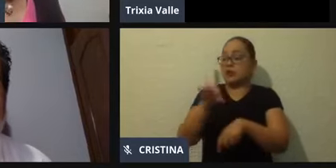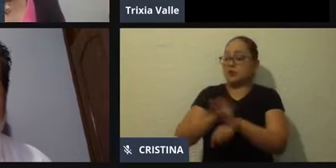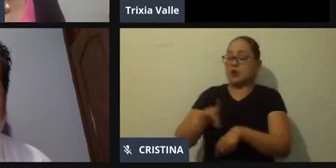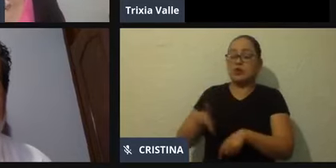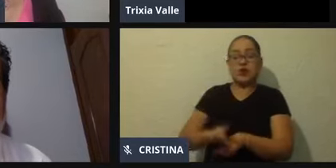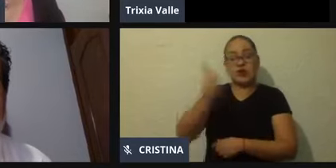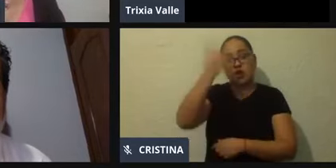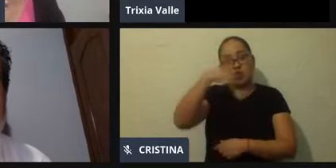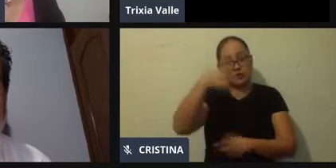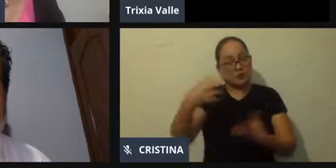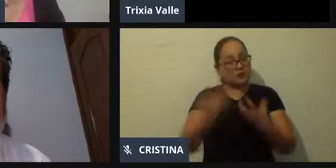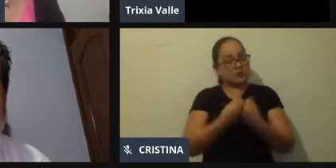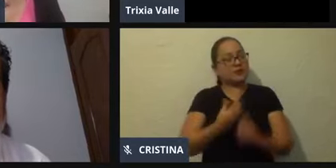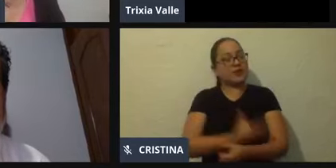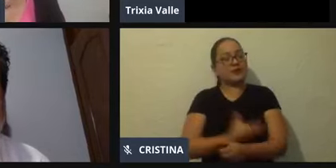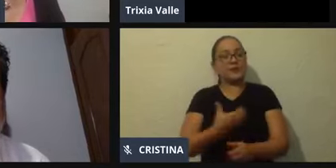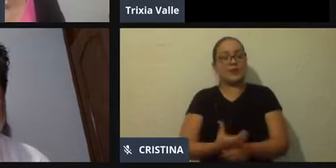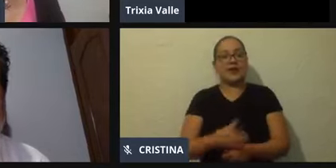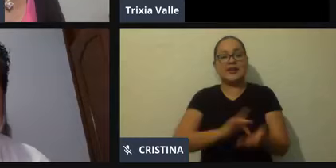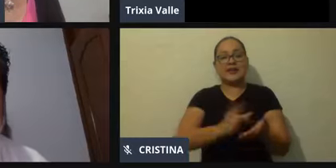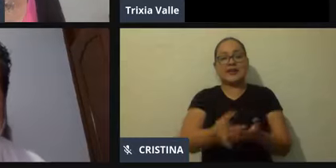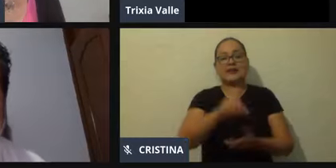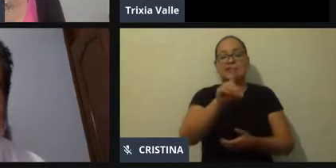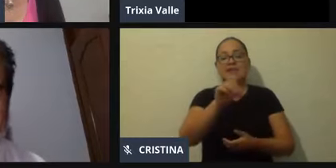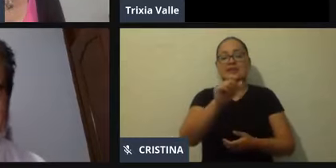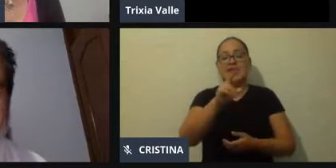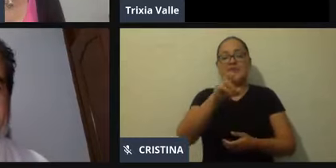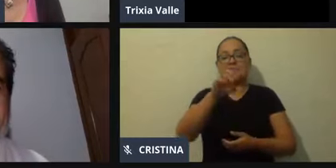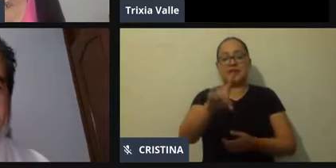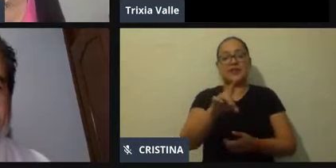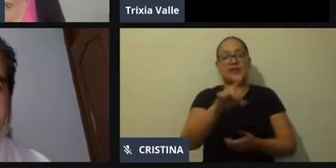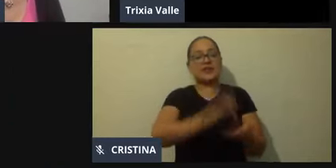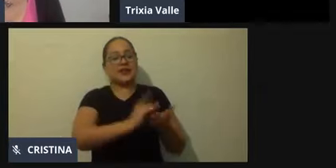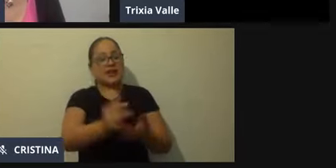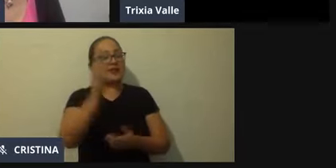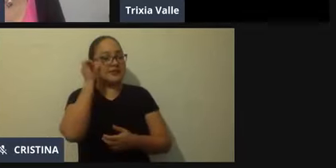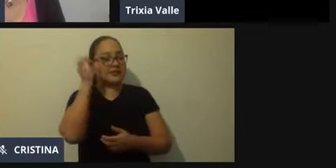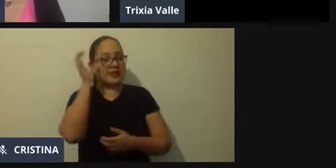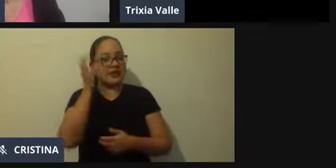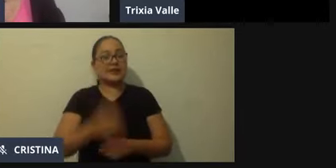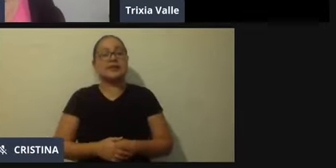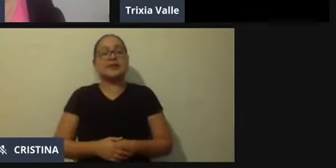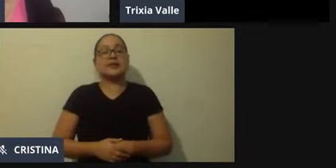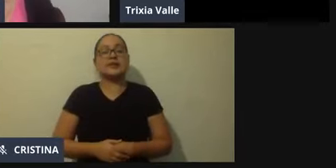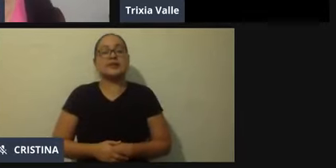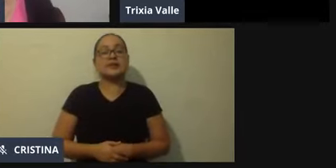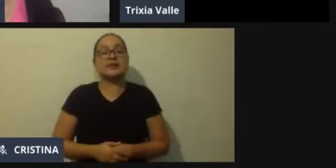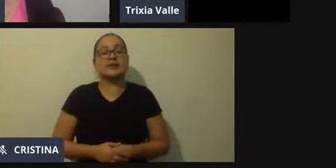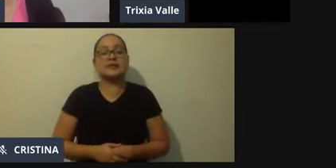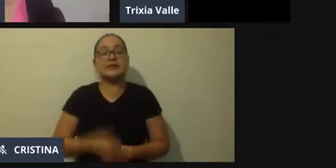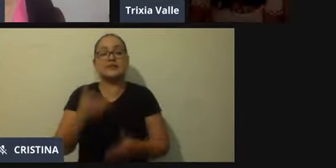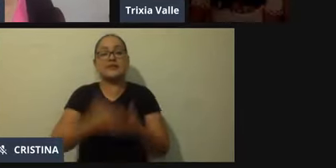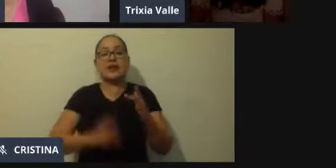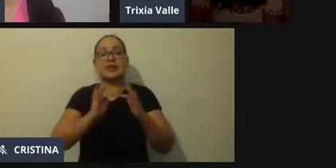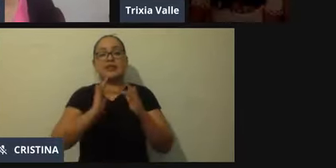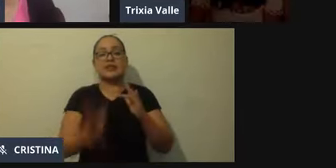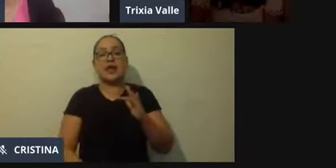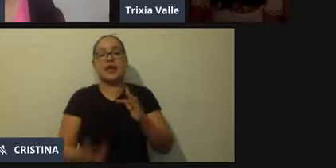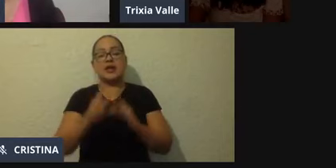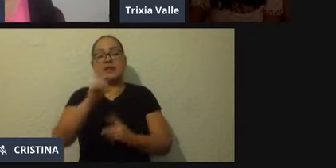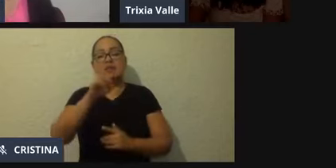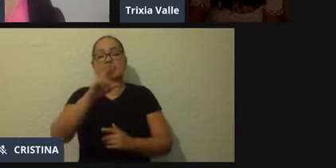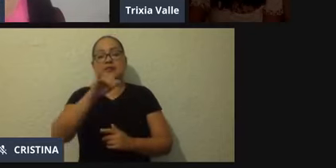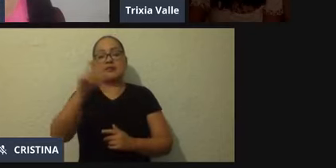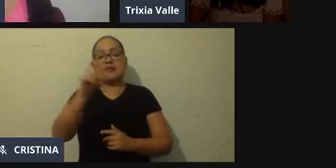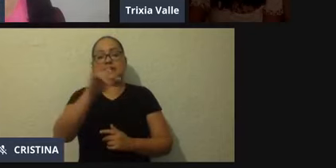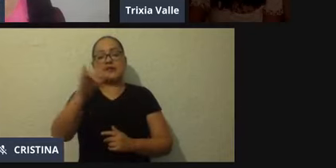noche con noche. Muchas gracias, David. Muchas gracias, Cris. Y, pues, perdimos la señal con Trixia. Yo creo que me escuchas